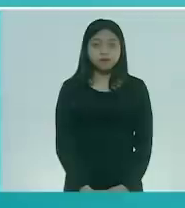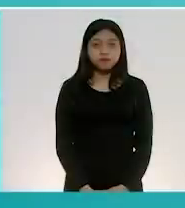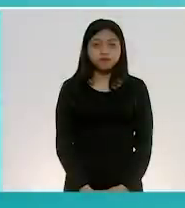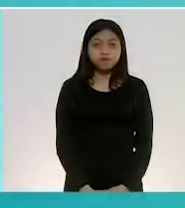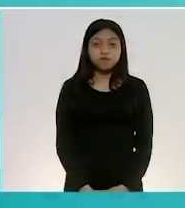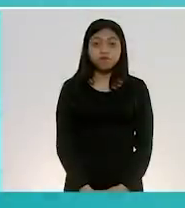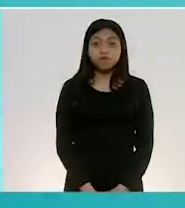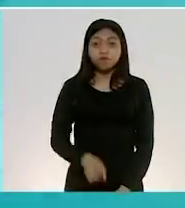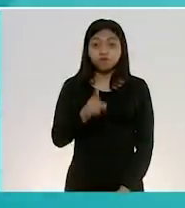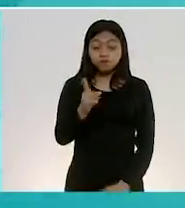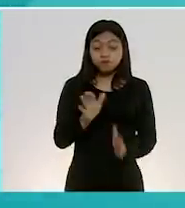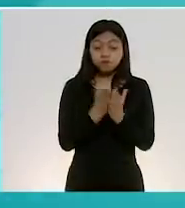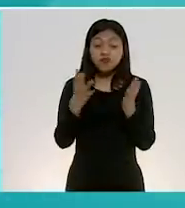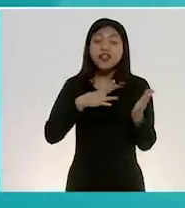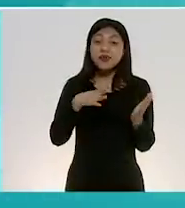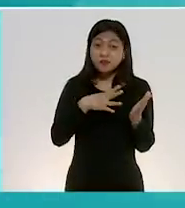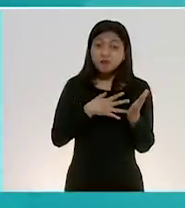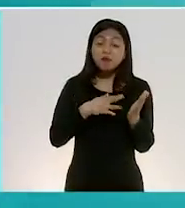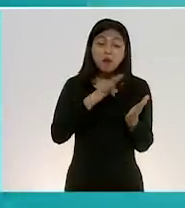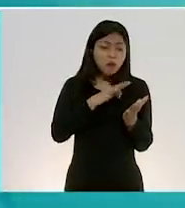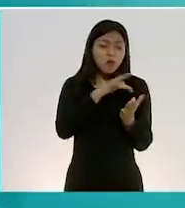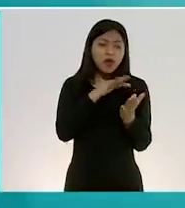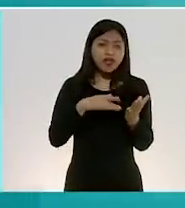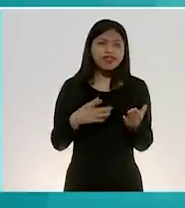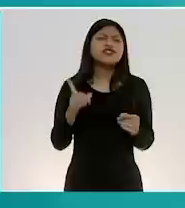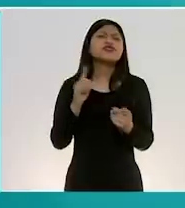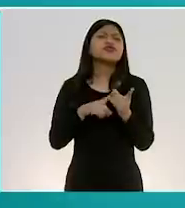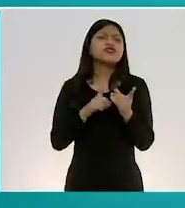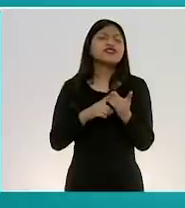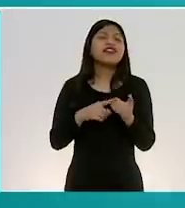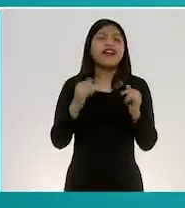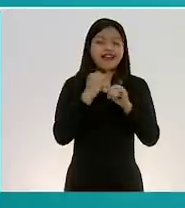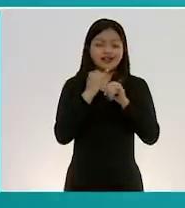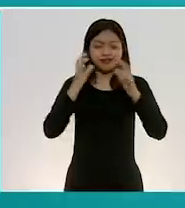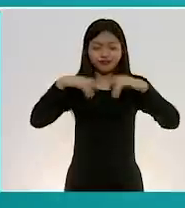También puedes encontrar los libros de texto en la página